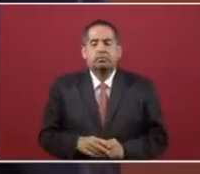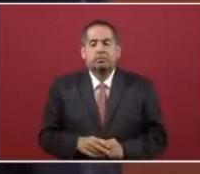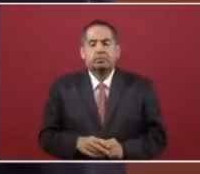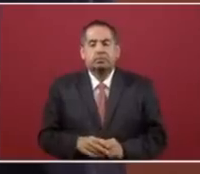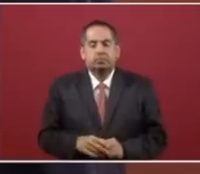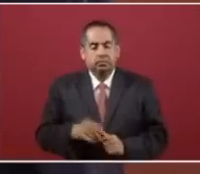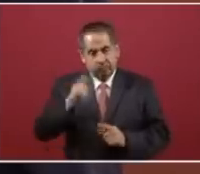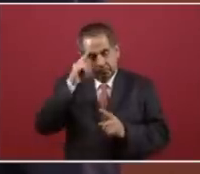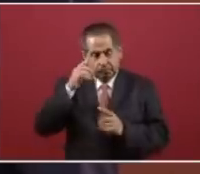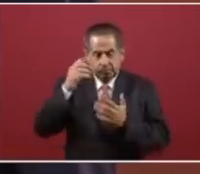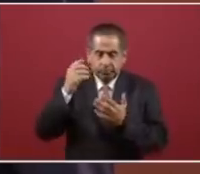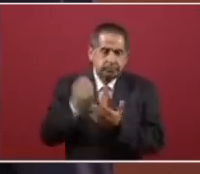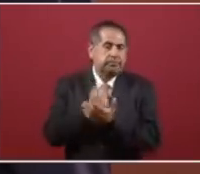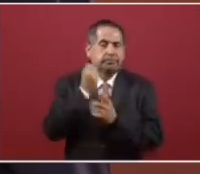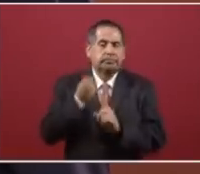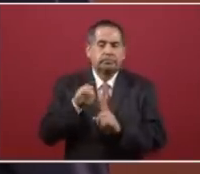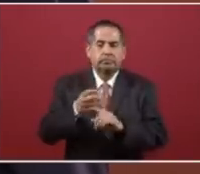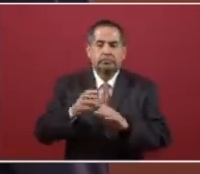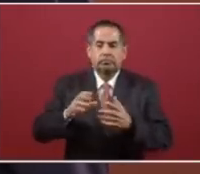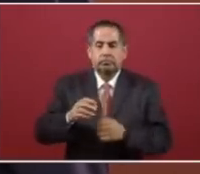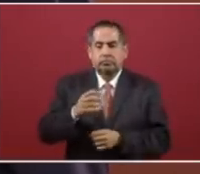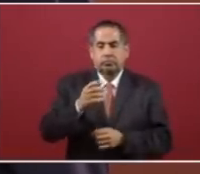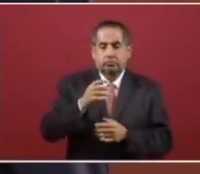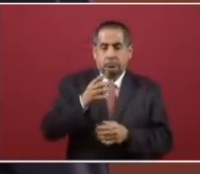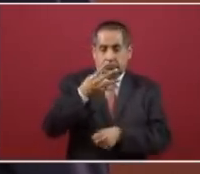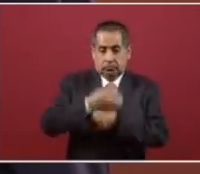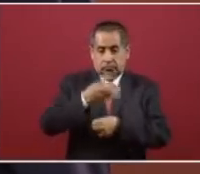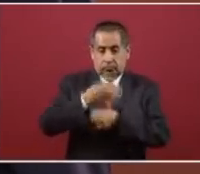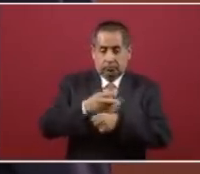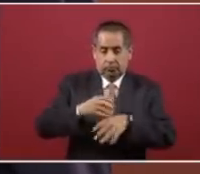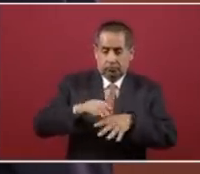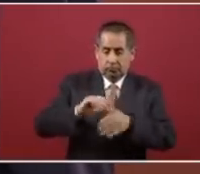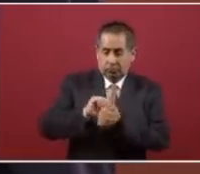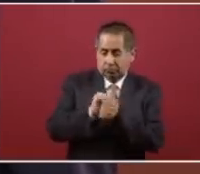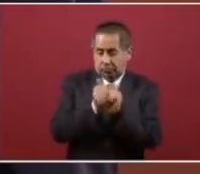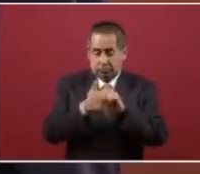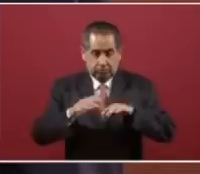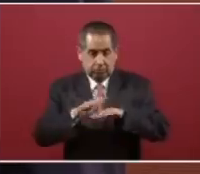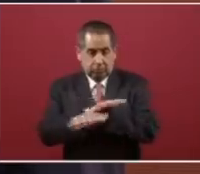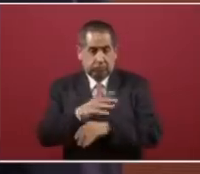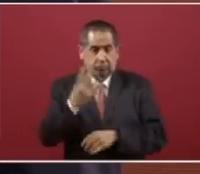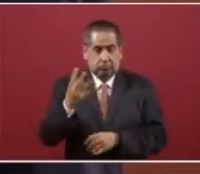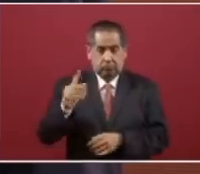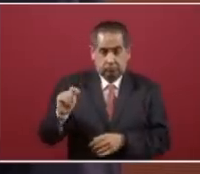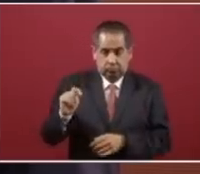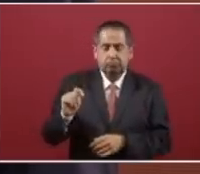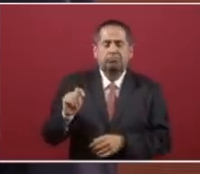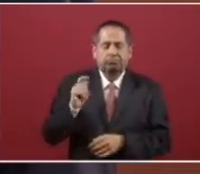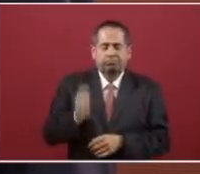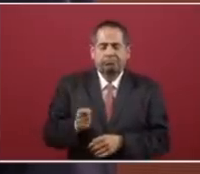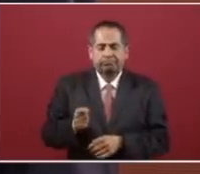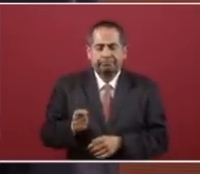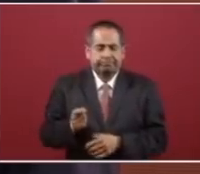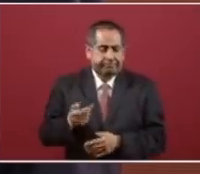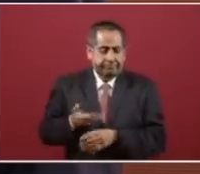el logro de la cuarta transformación el que en este sexenio